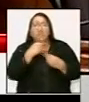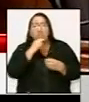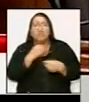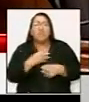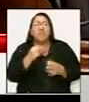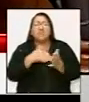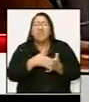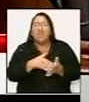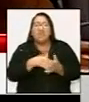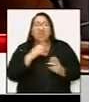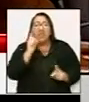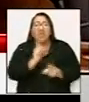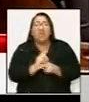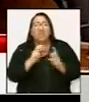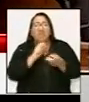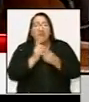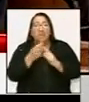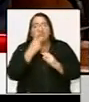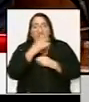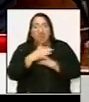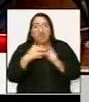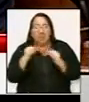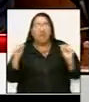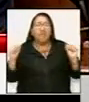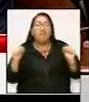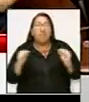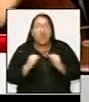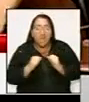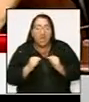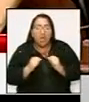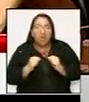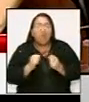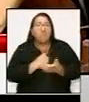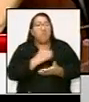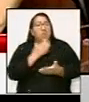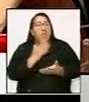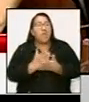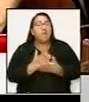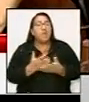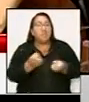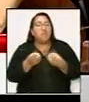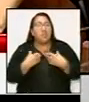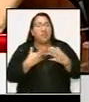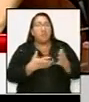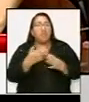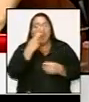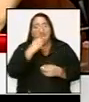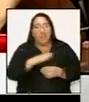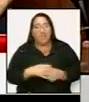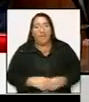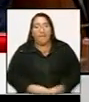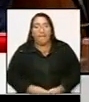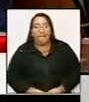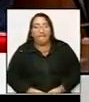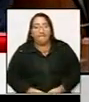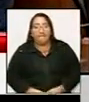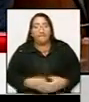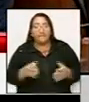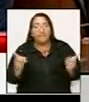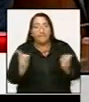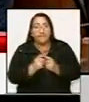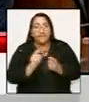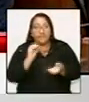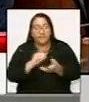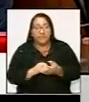más vulnerables frente al tema del cambio climático, al friaje, a los problemas que nos plantea el fenómeno del Niño. ¿Qué acciones concretas